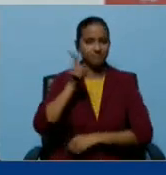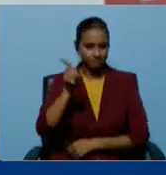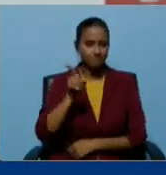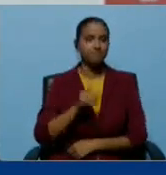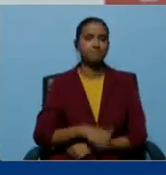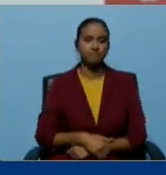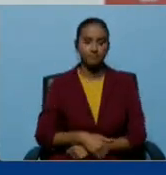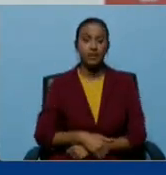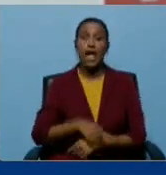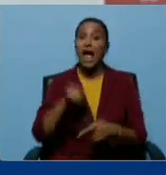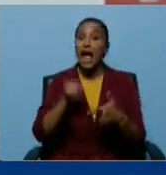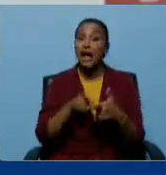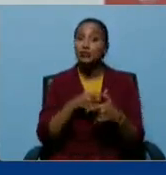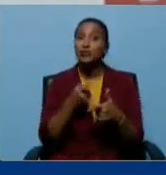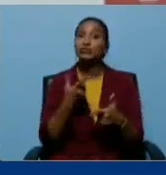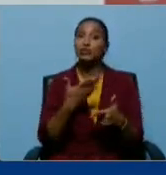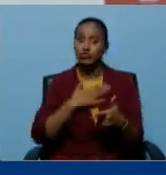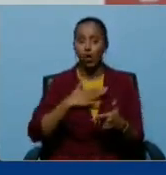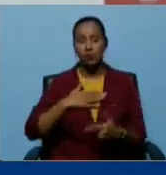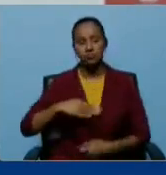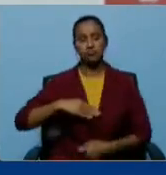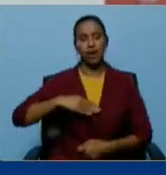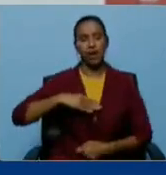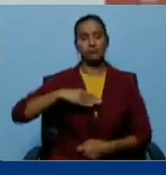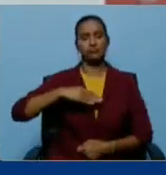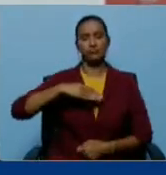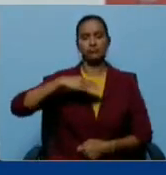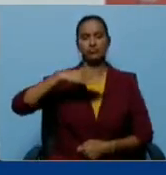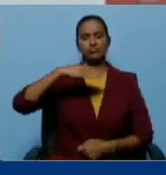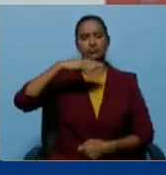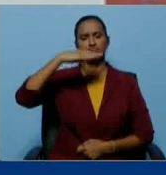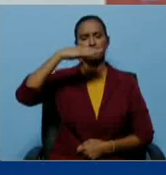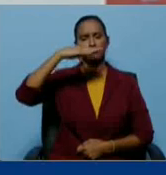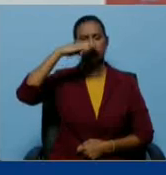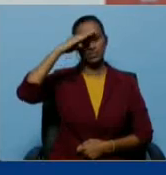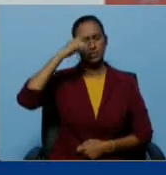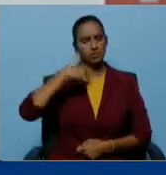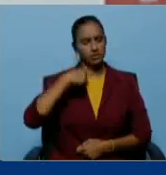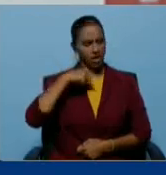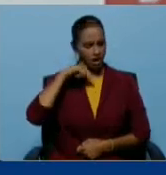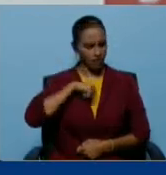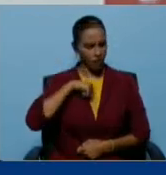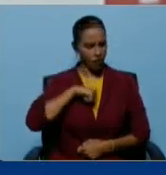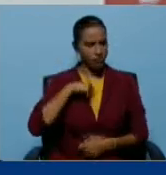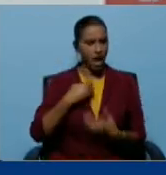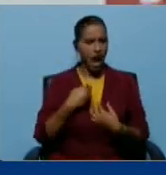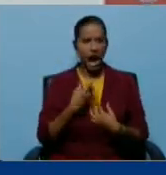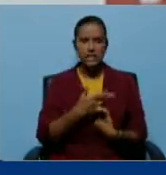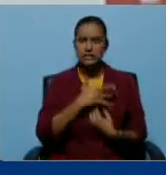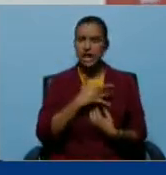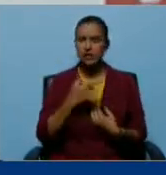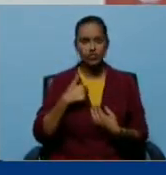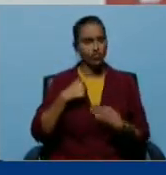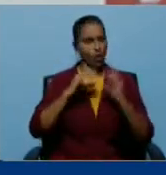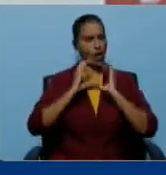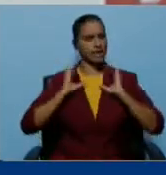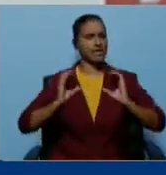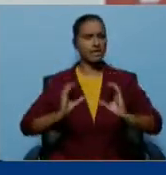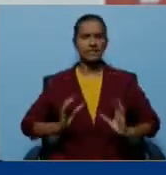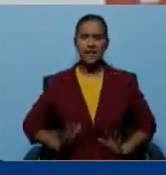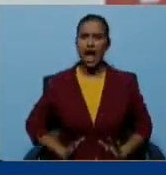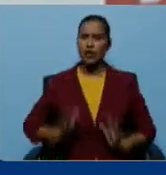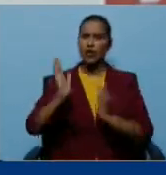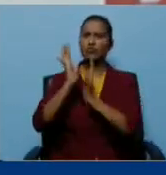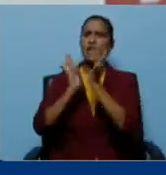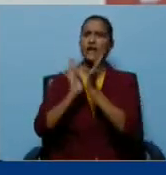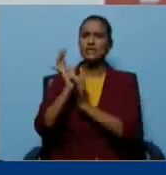he encontrado en la vida en que yo, en el fondo, aprendí de mi mamá a ser cristiano, cristiano de Cristo, como